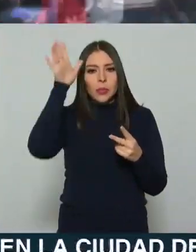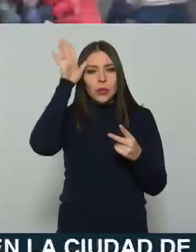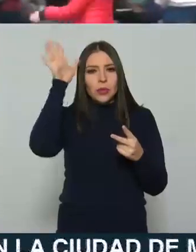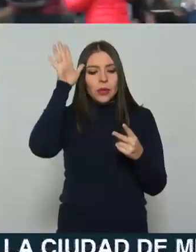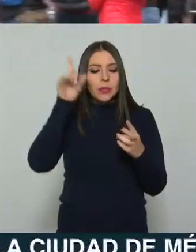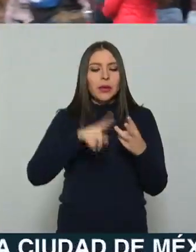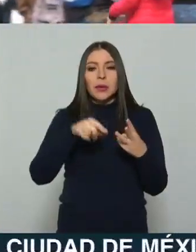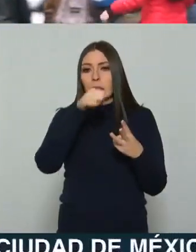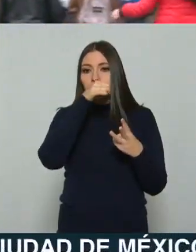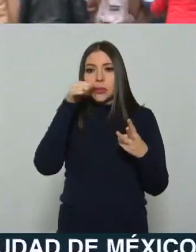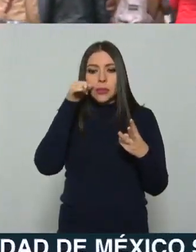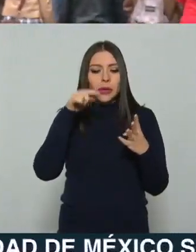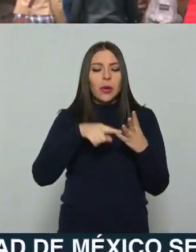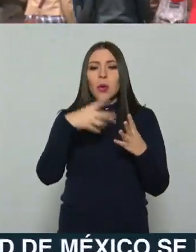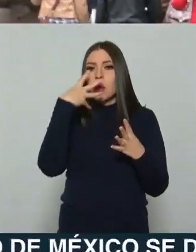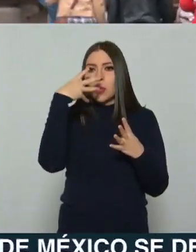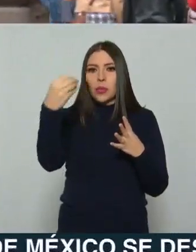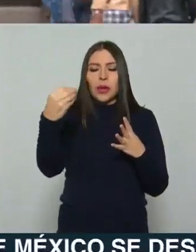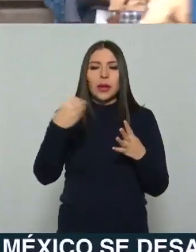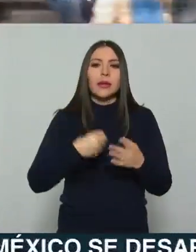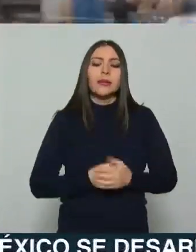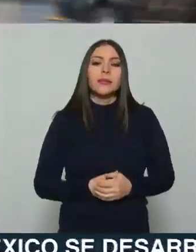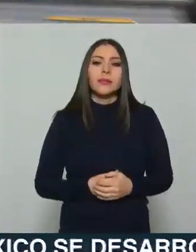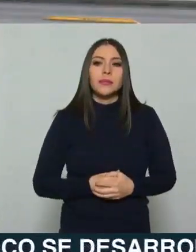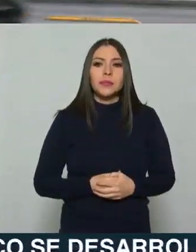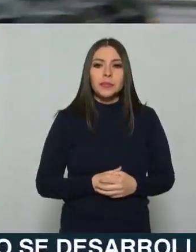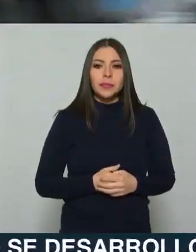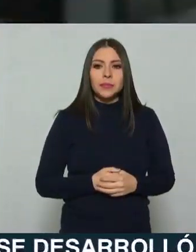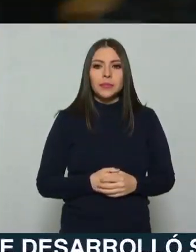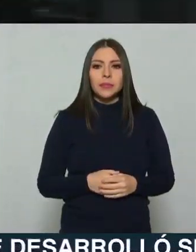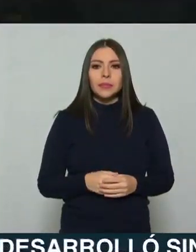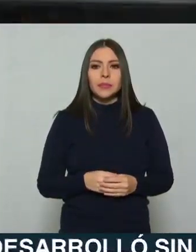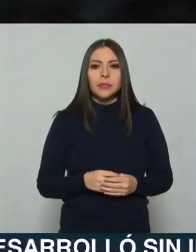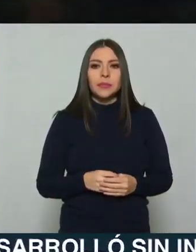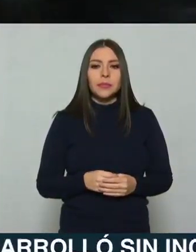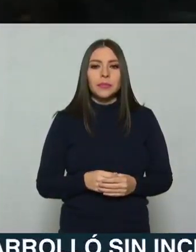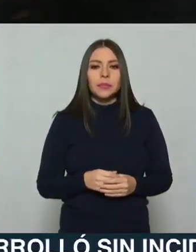Coyoacán. Con imágenes de Javier Martínez y Joel Arias, Mariana Sánchez, 21 Noticias.